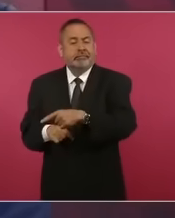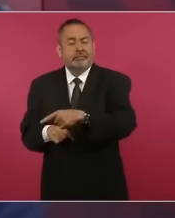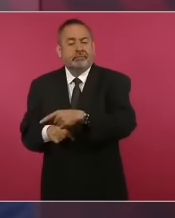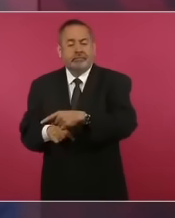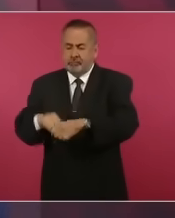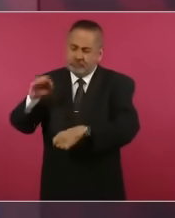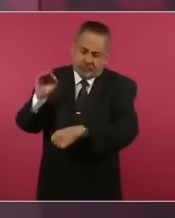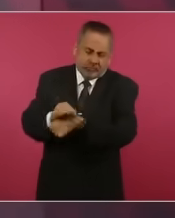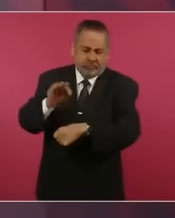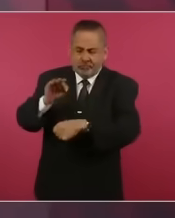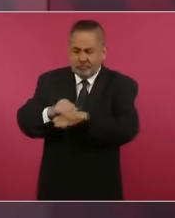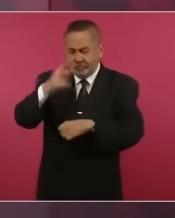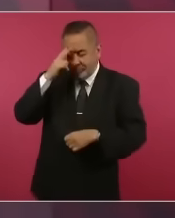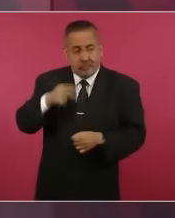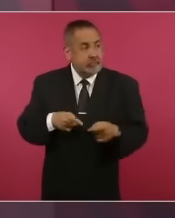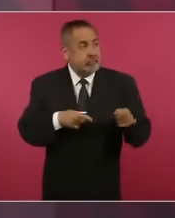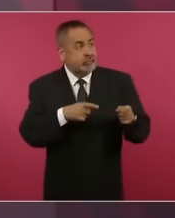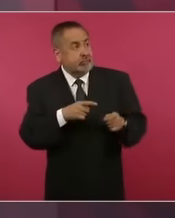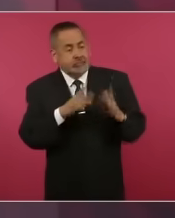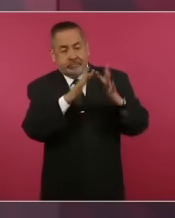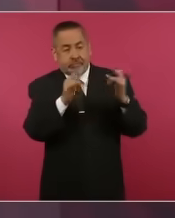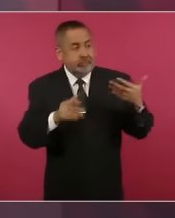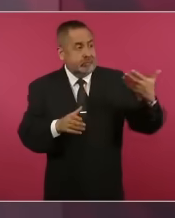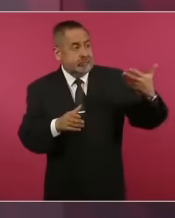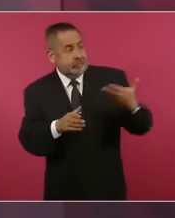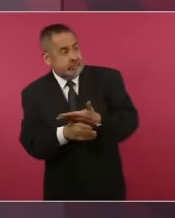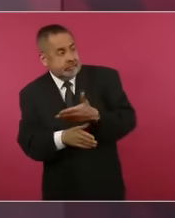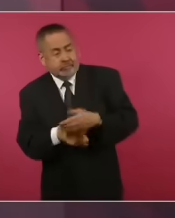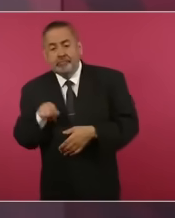a México cuando la intervención,